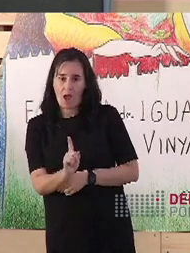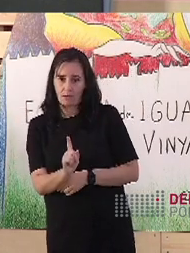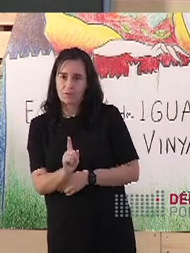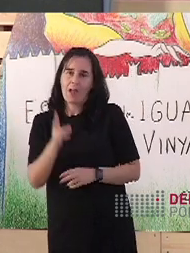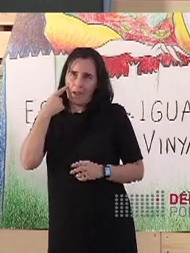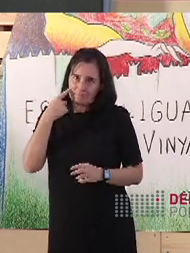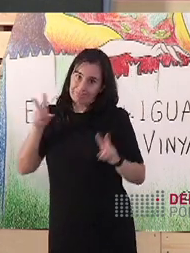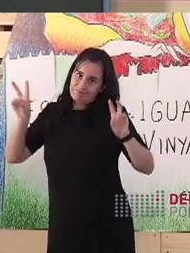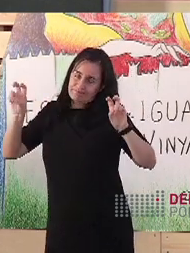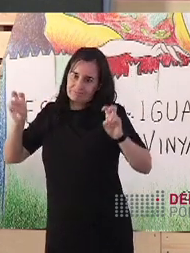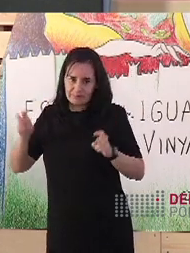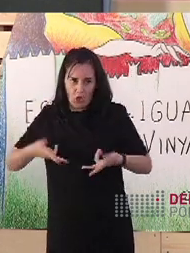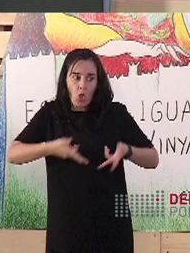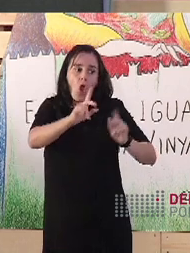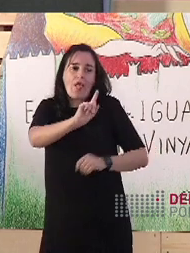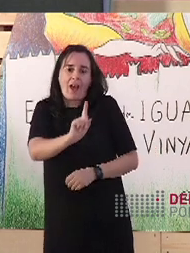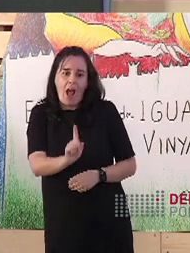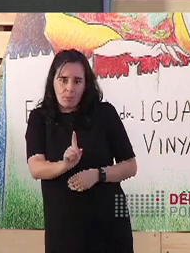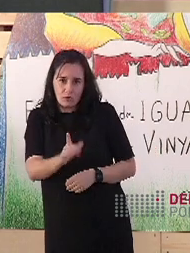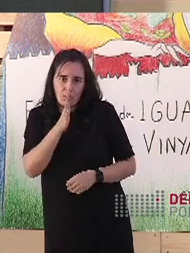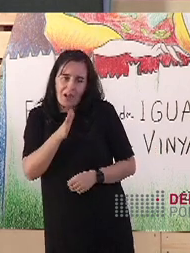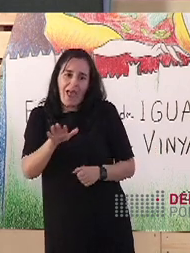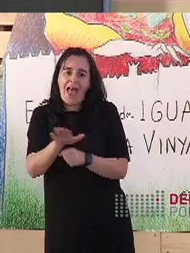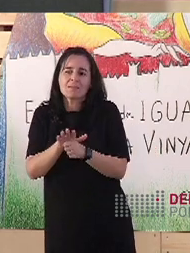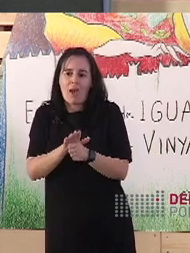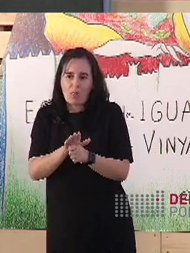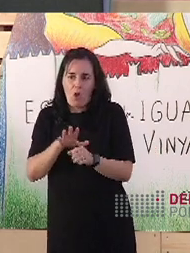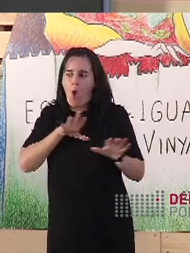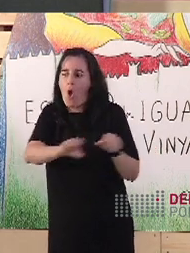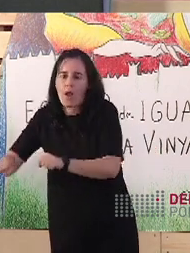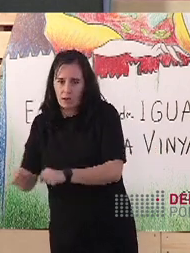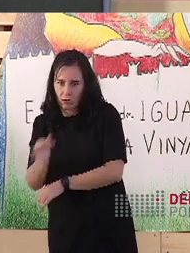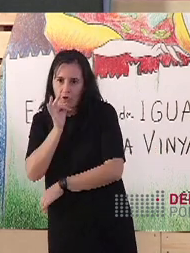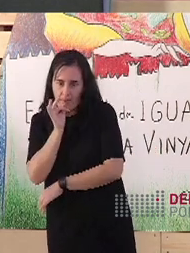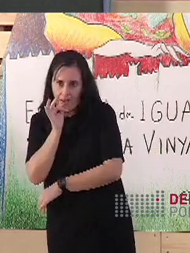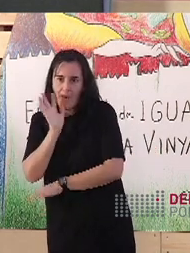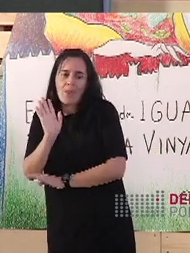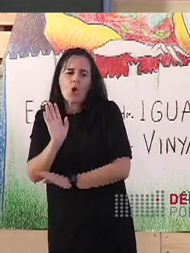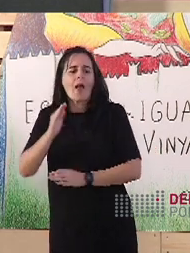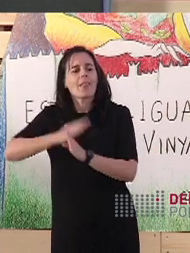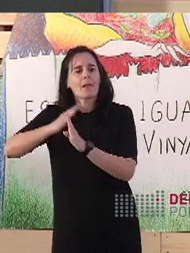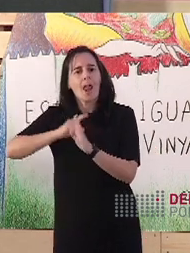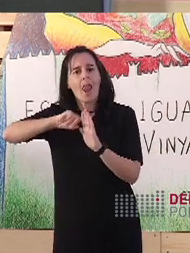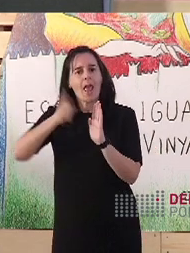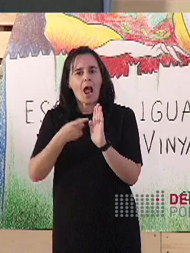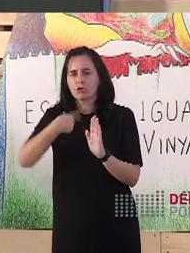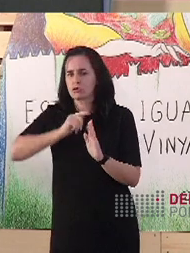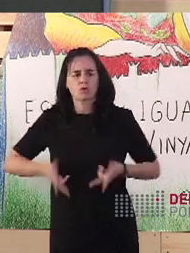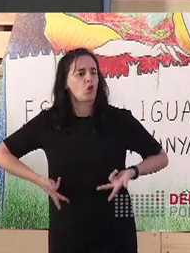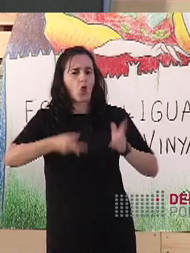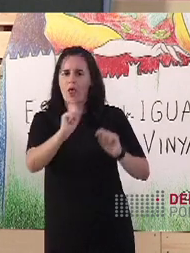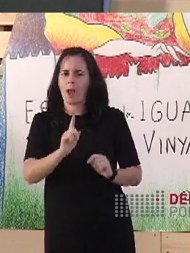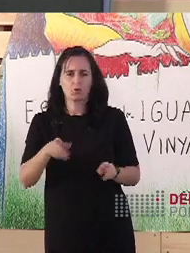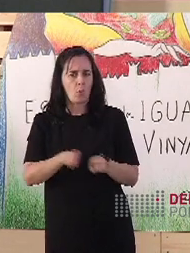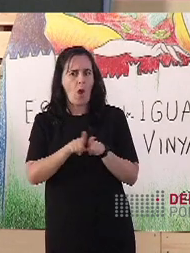les estamos dejando porque todavía tienen el espacio ganado, por supuesto, pero bueno, a nivel legal ya parece que no toleramos ciertas muestras de violencia o que hay leyes específicas